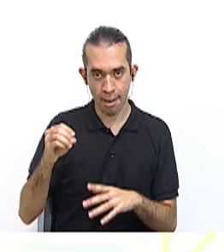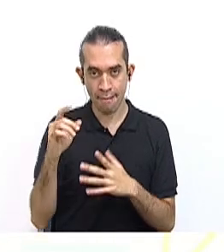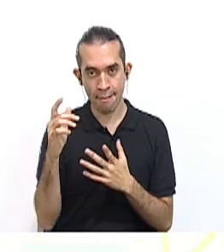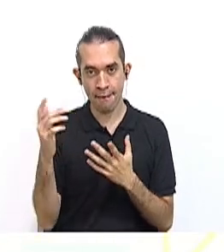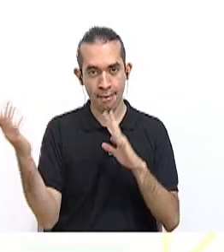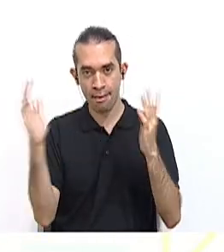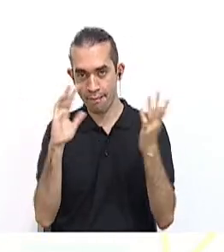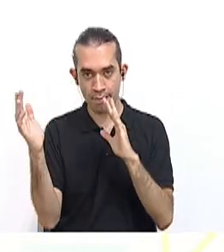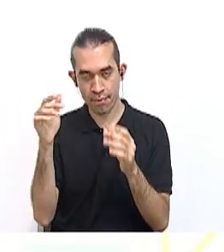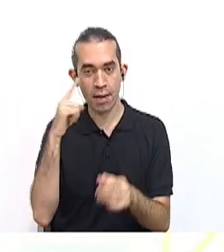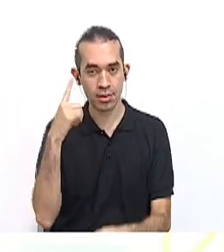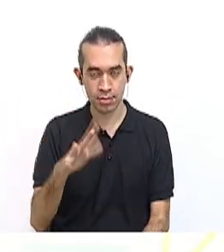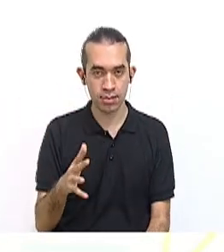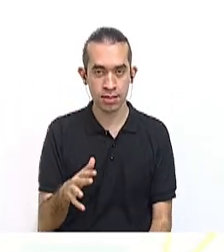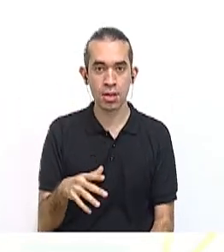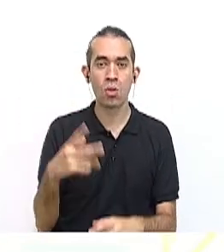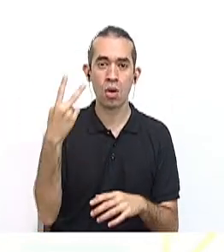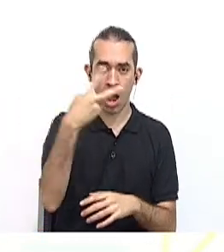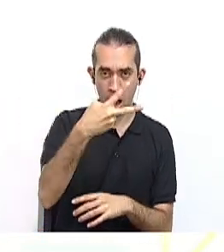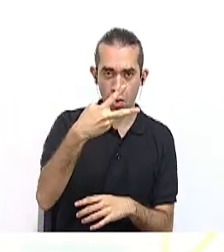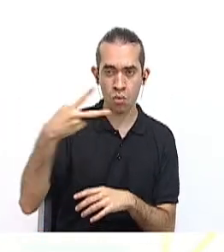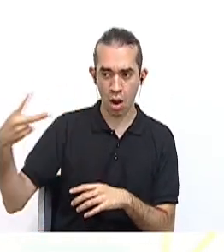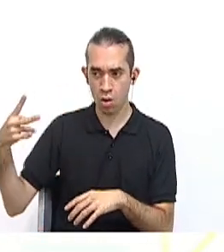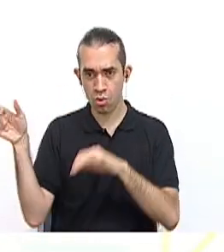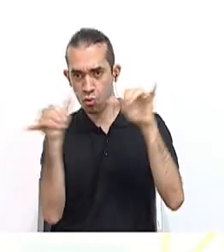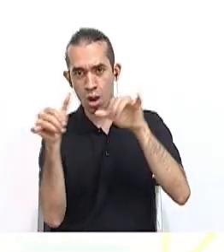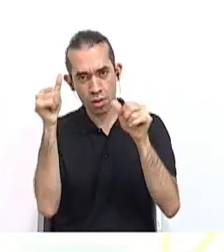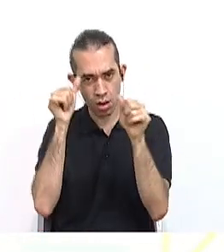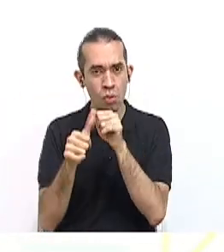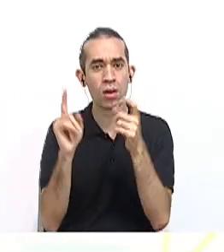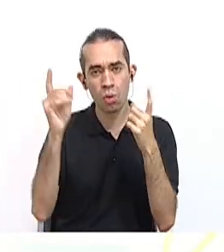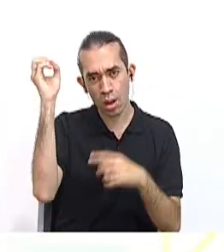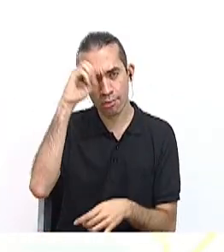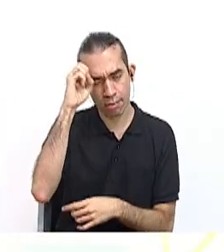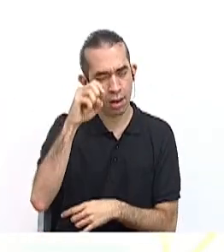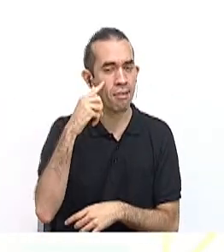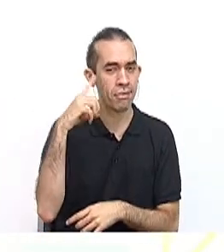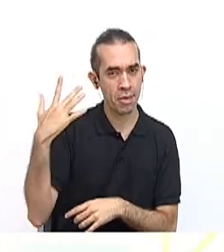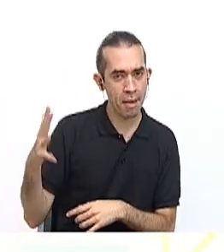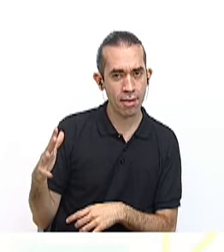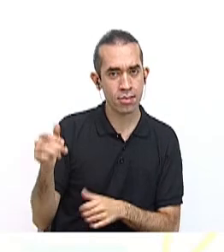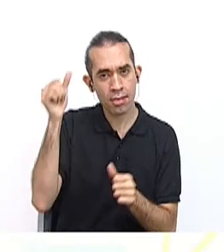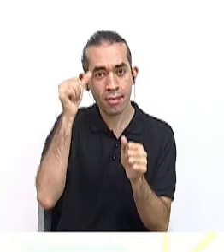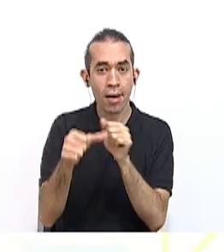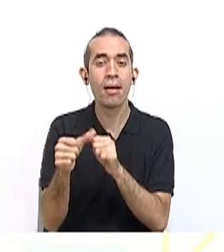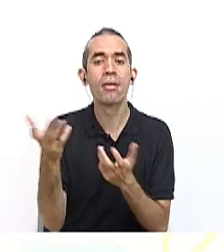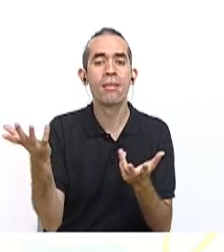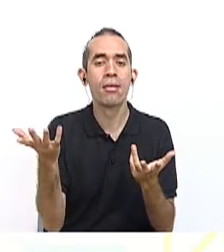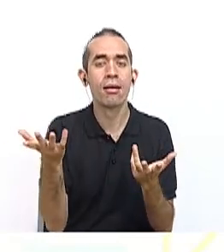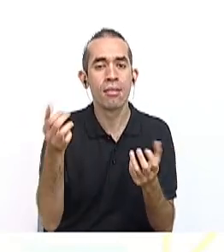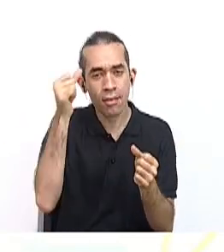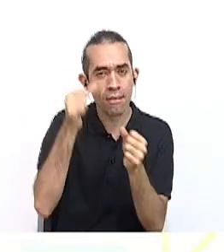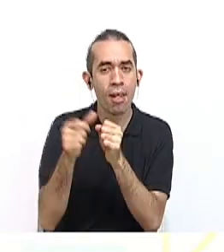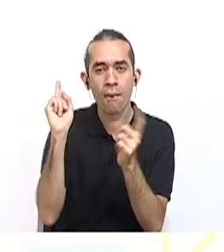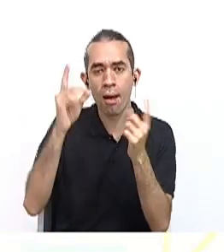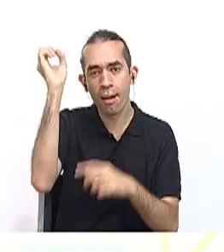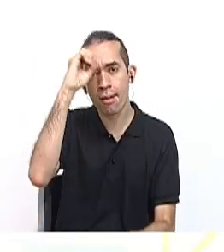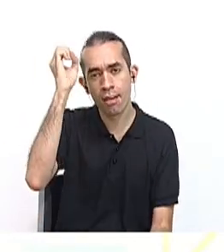el criterio de semejanza? Vamos a ver, recordemos un momentito cuál era ese